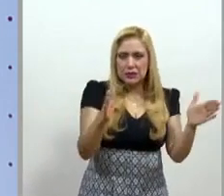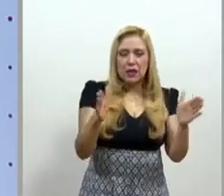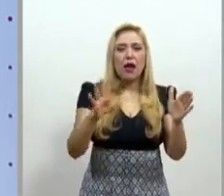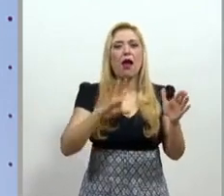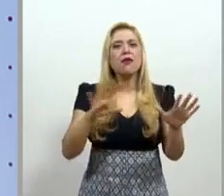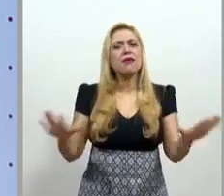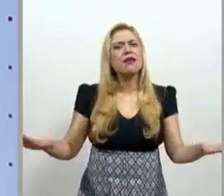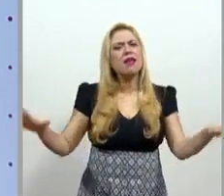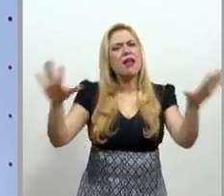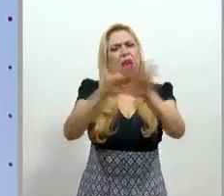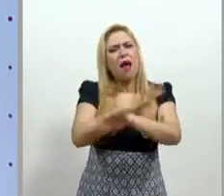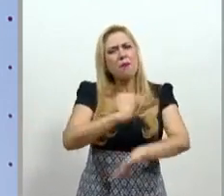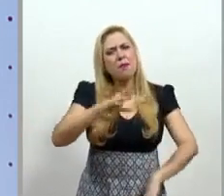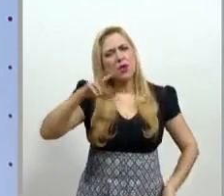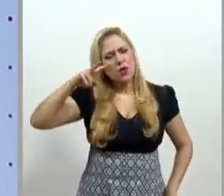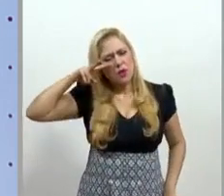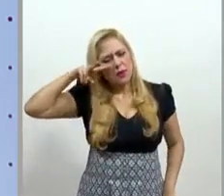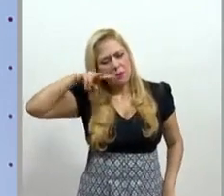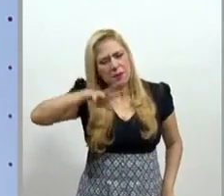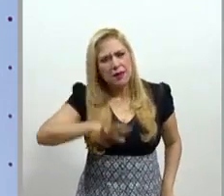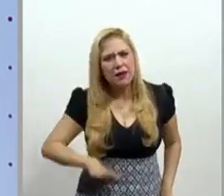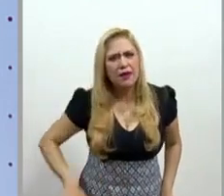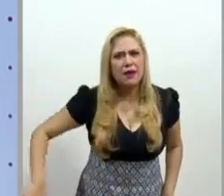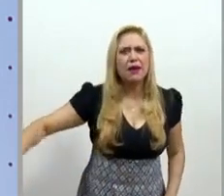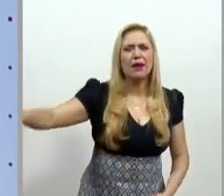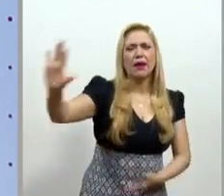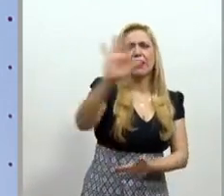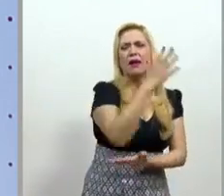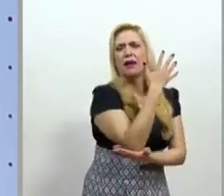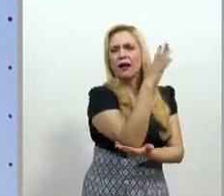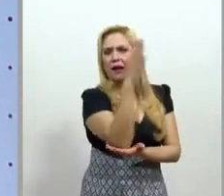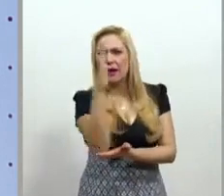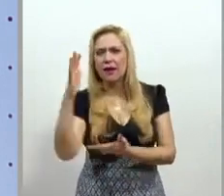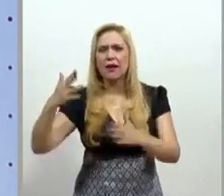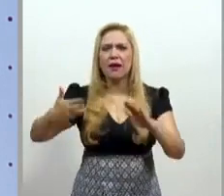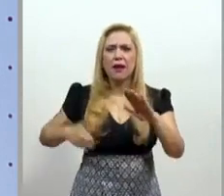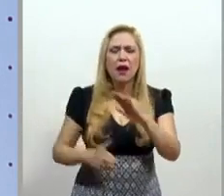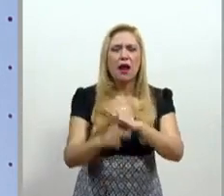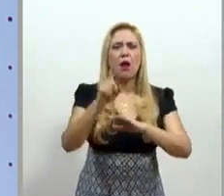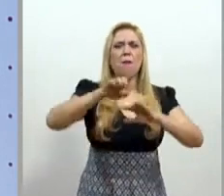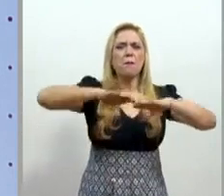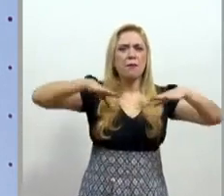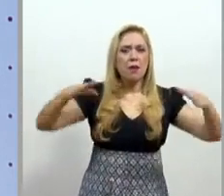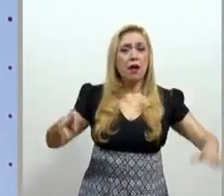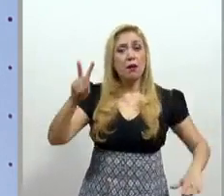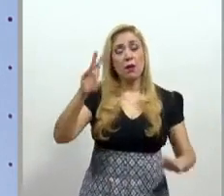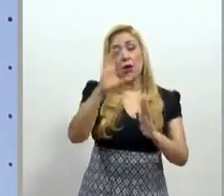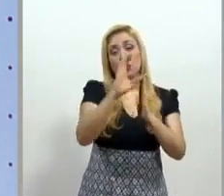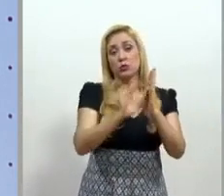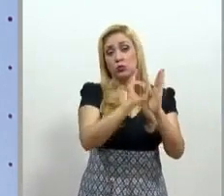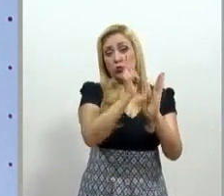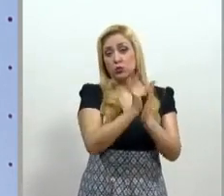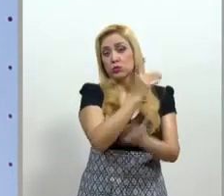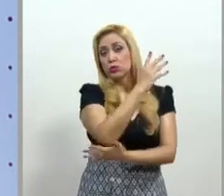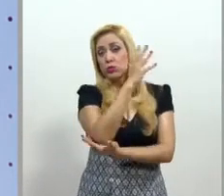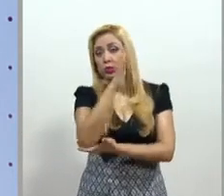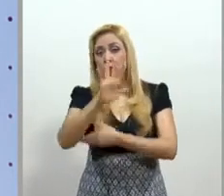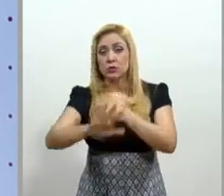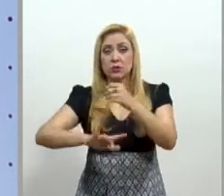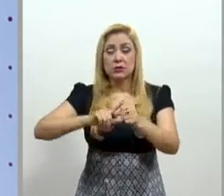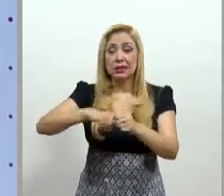de concepción del medio ambiente, y tú lo has dicho en varias ocasiones, el constitucionalismo medioambiental.